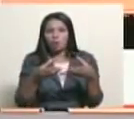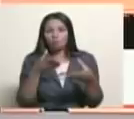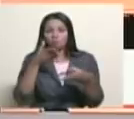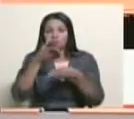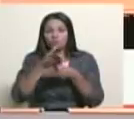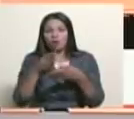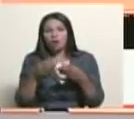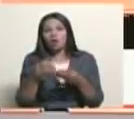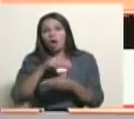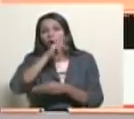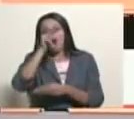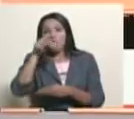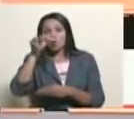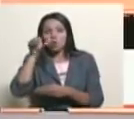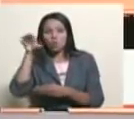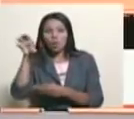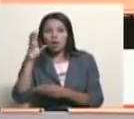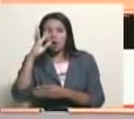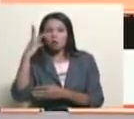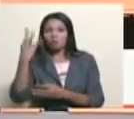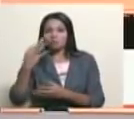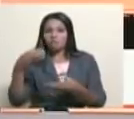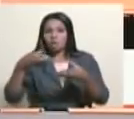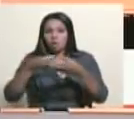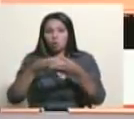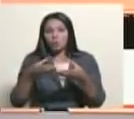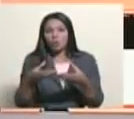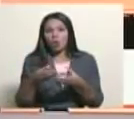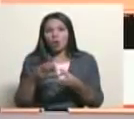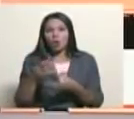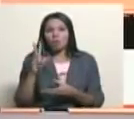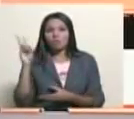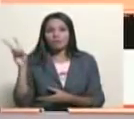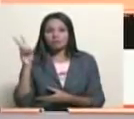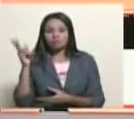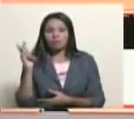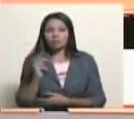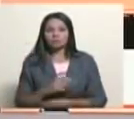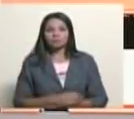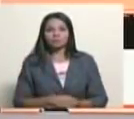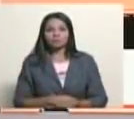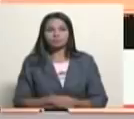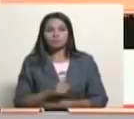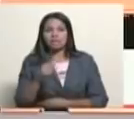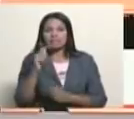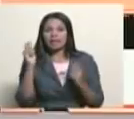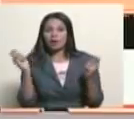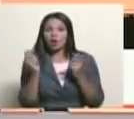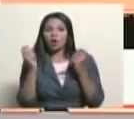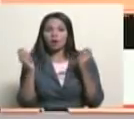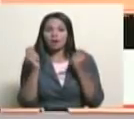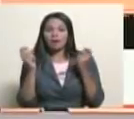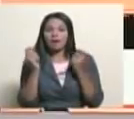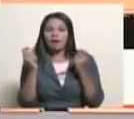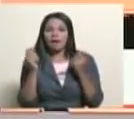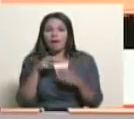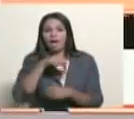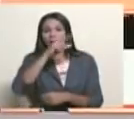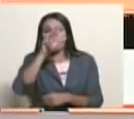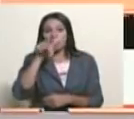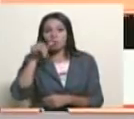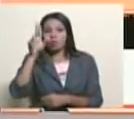de la delegación oficial de Venezuela en esa jornada en Noruega.